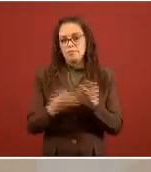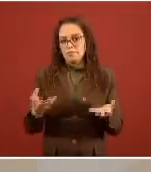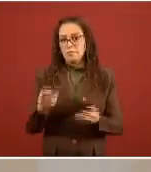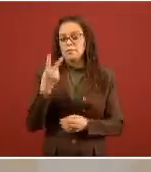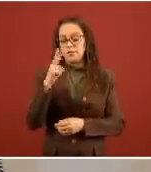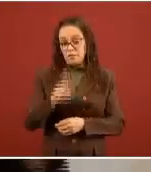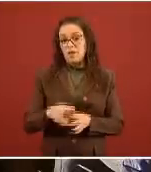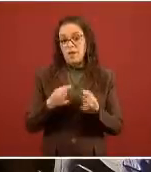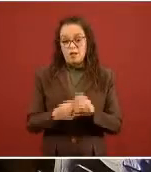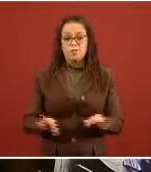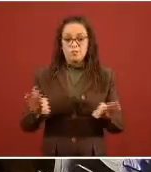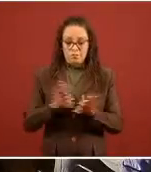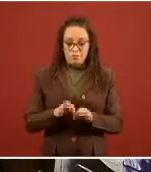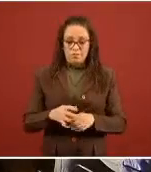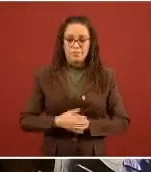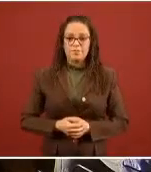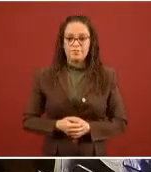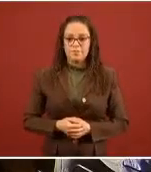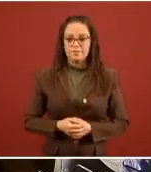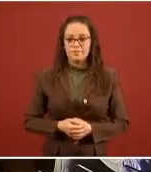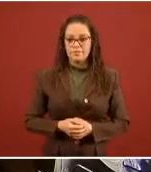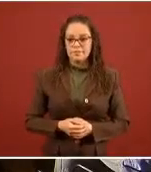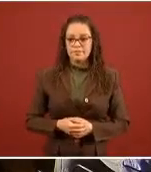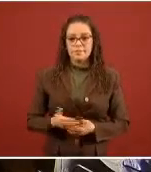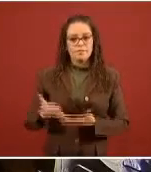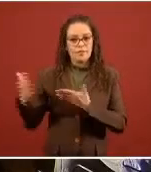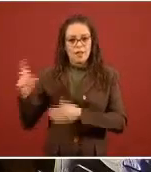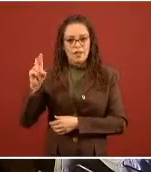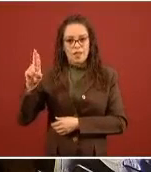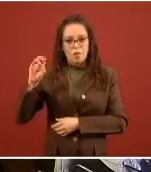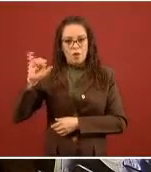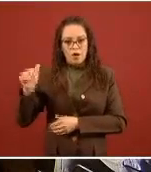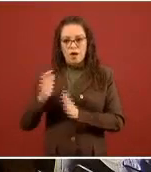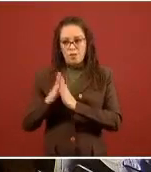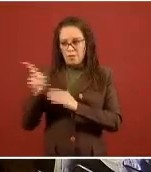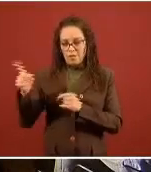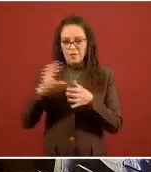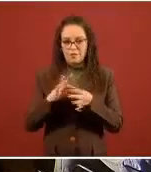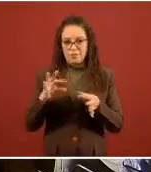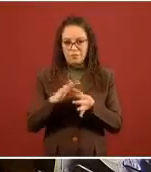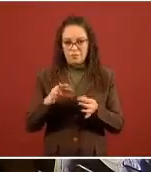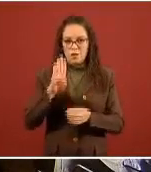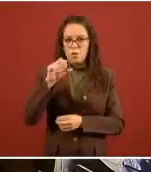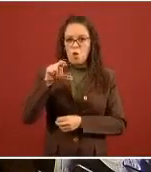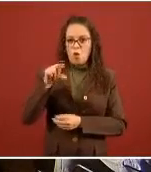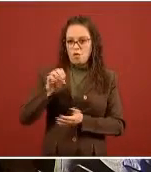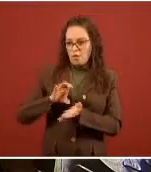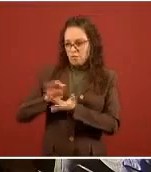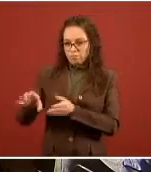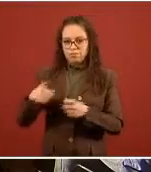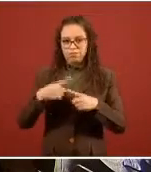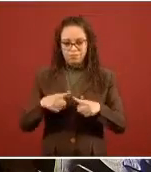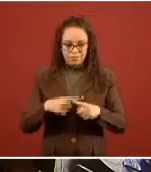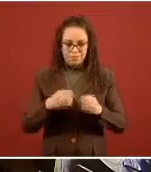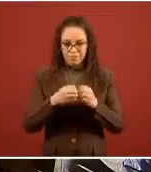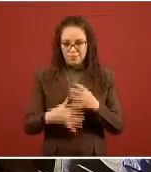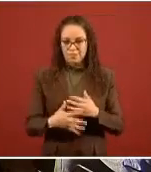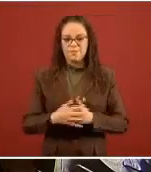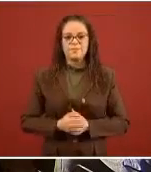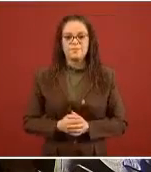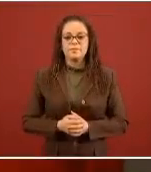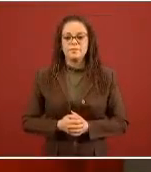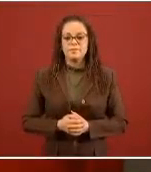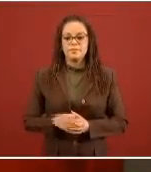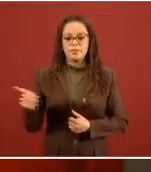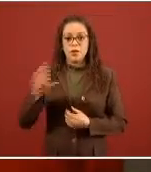cuenta, ¿sí? Le pido al doctor Borja si nos comenta de lo otro, de lo del bono y demás. Bueno. Lo del bono. El